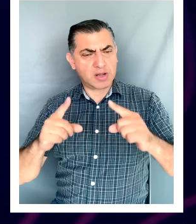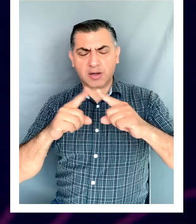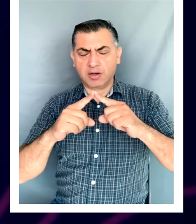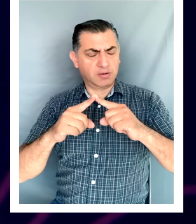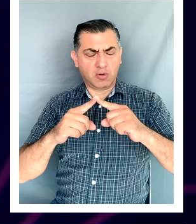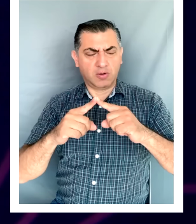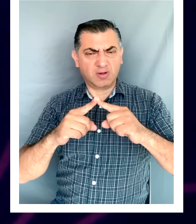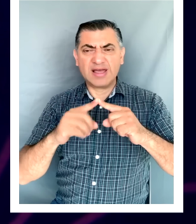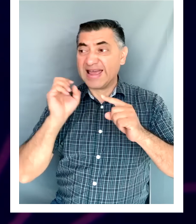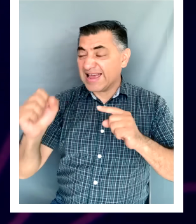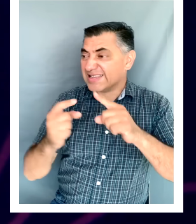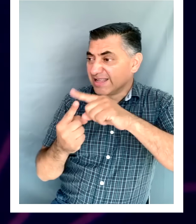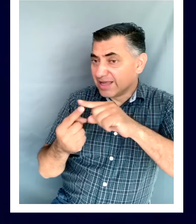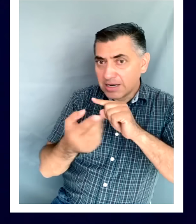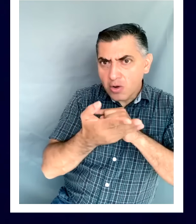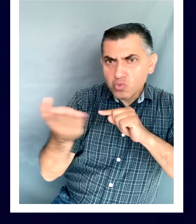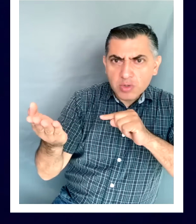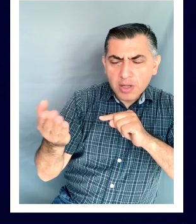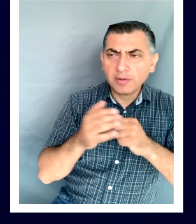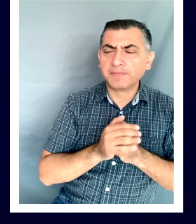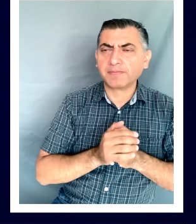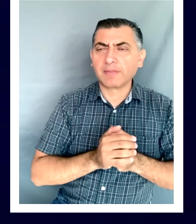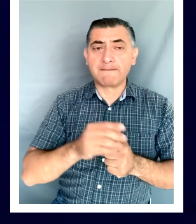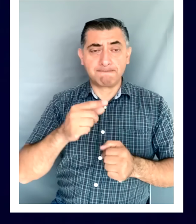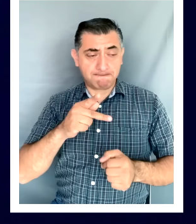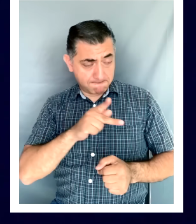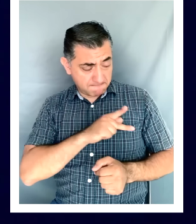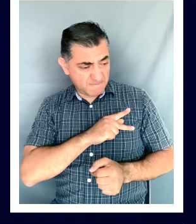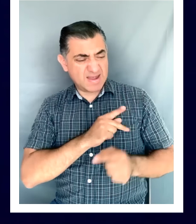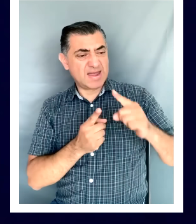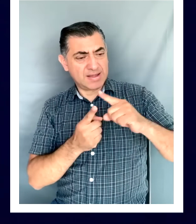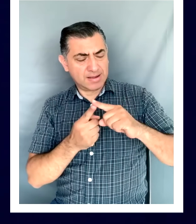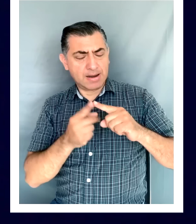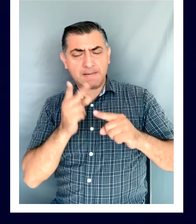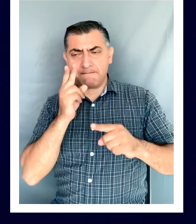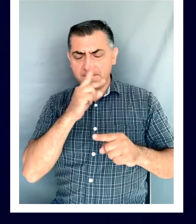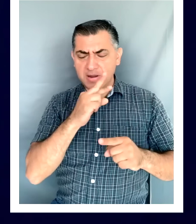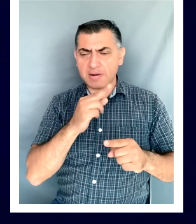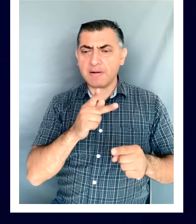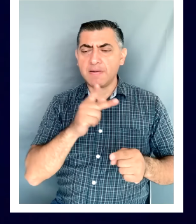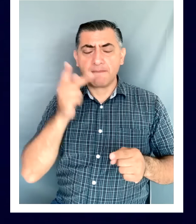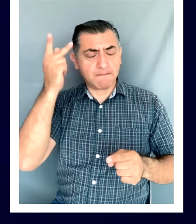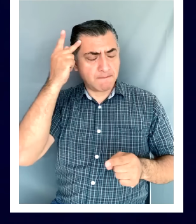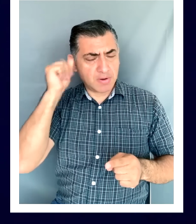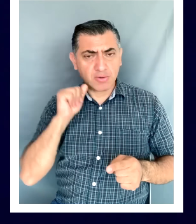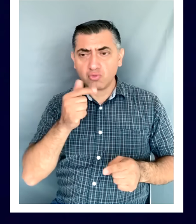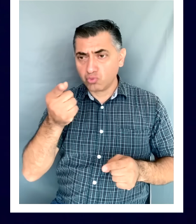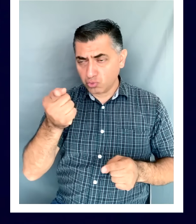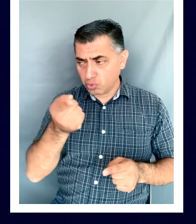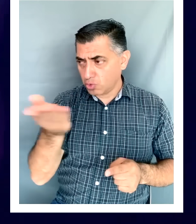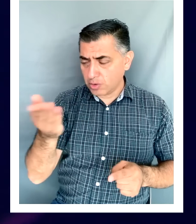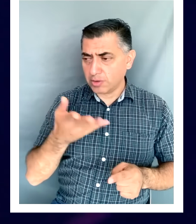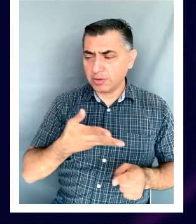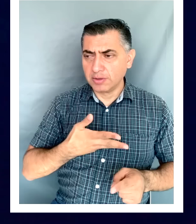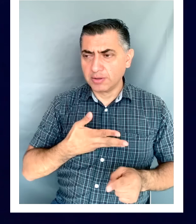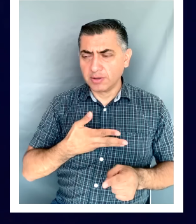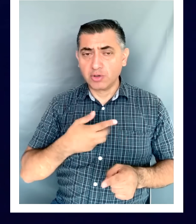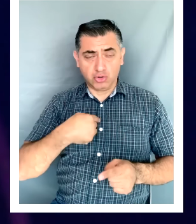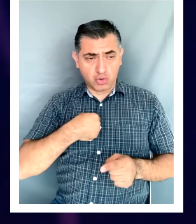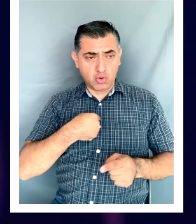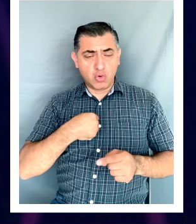eso es tarea de ustedes queridos mi tarea es ser el mejor pastor que ustedes puedan tener mi tarea